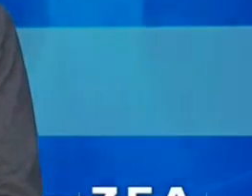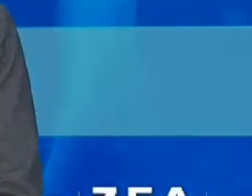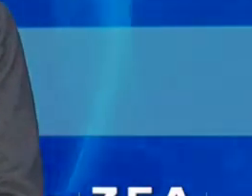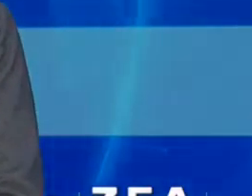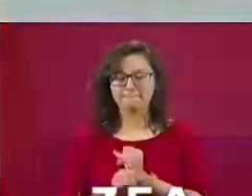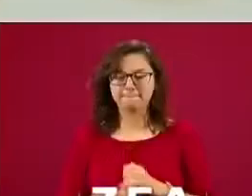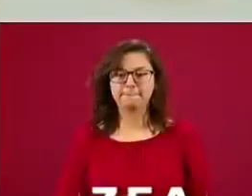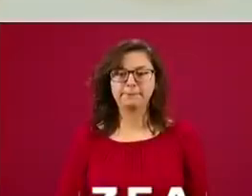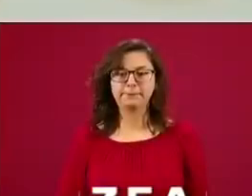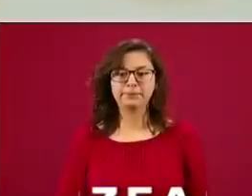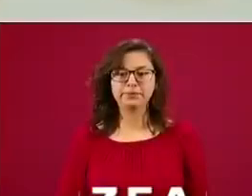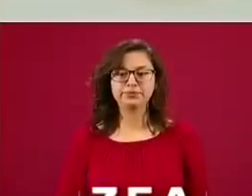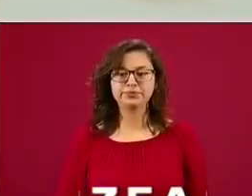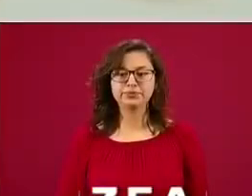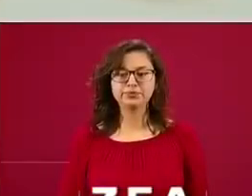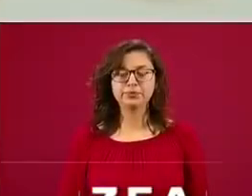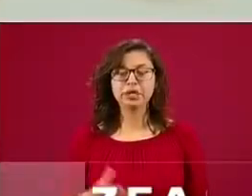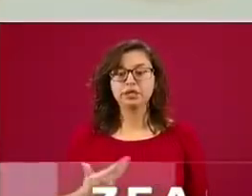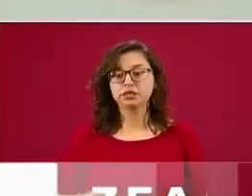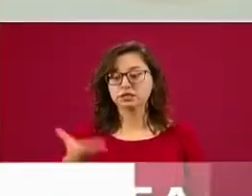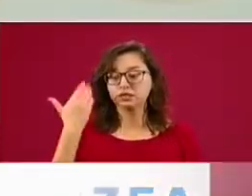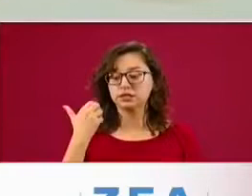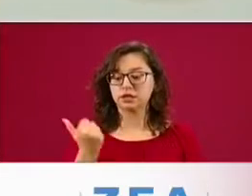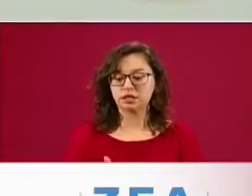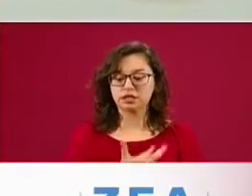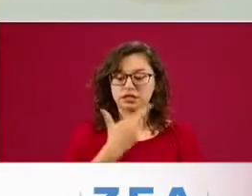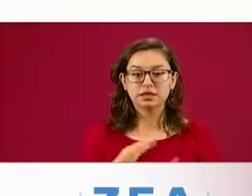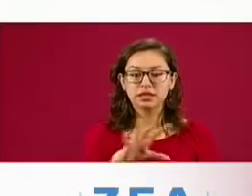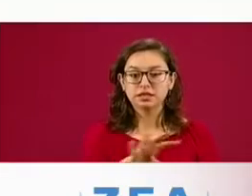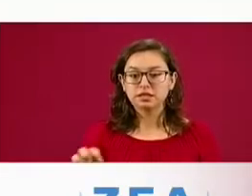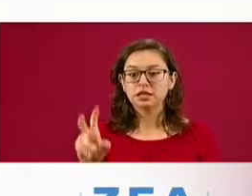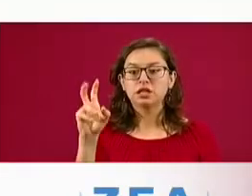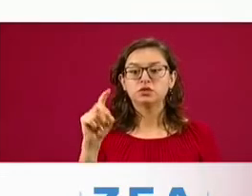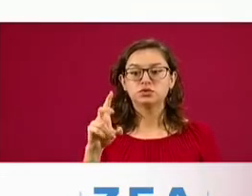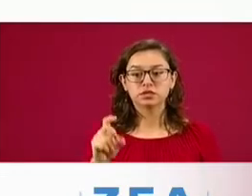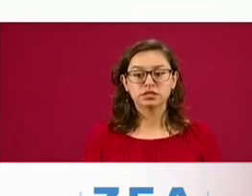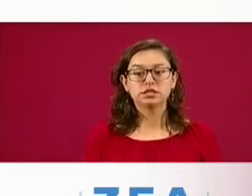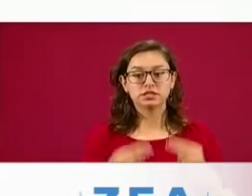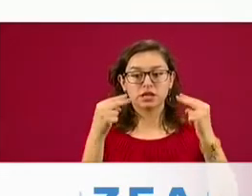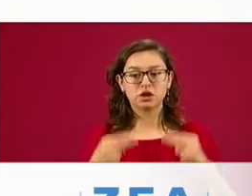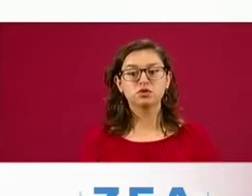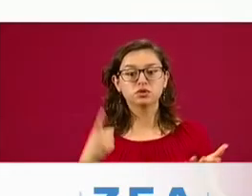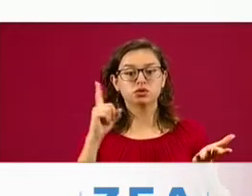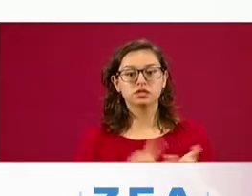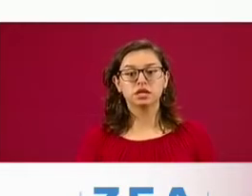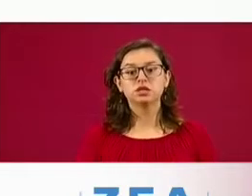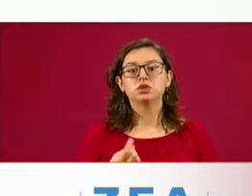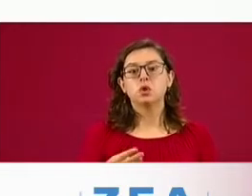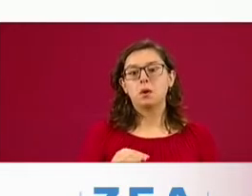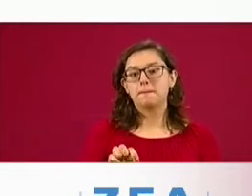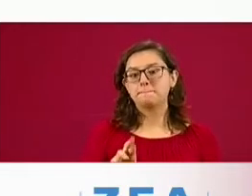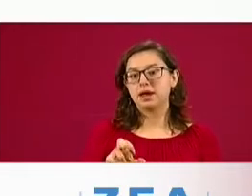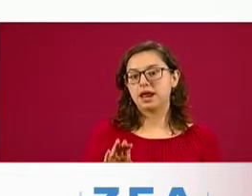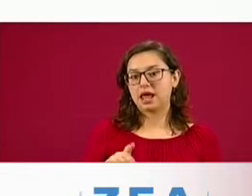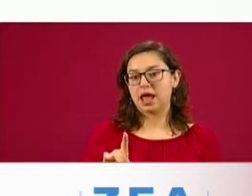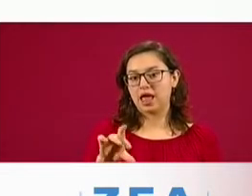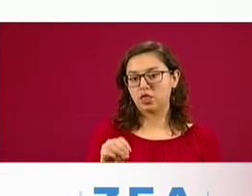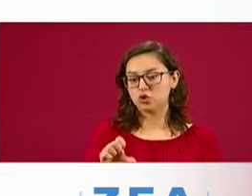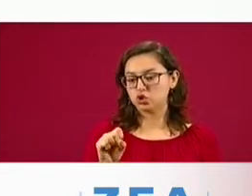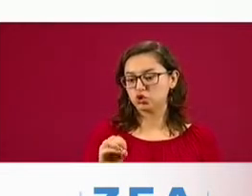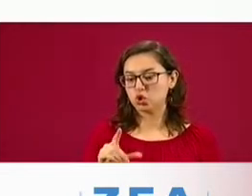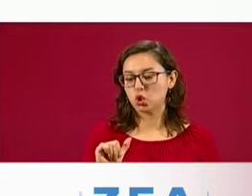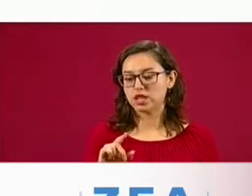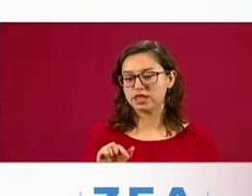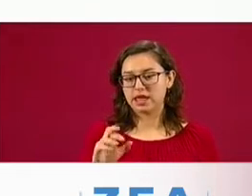pesos la secretaria graciela márquez detalló que esa cantidad de créditos equivale a una derrama de 21 mil 548 millones de